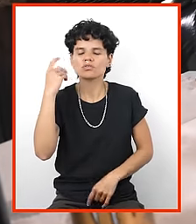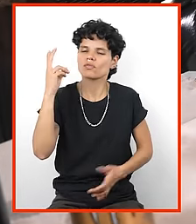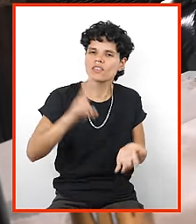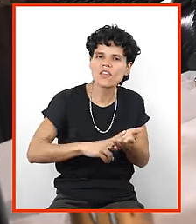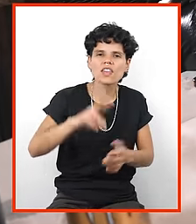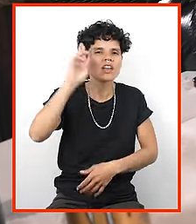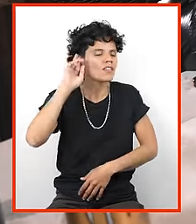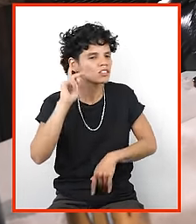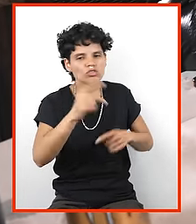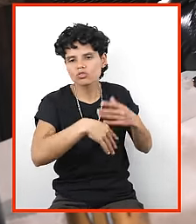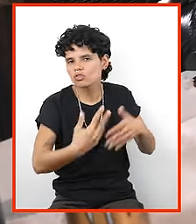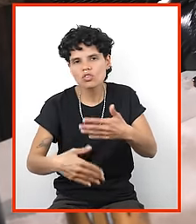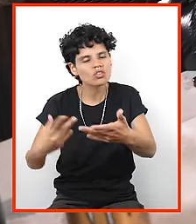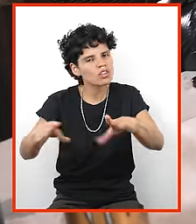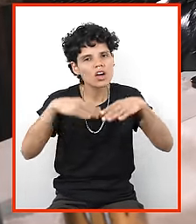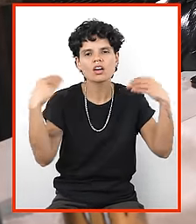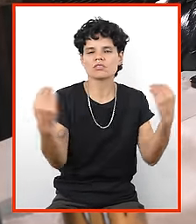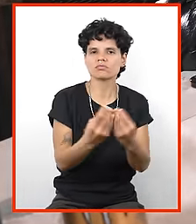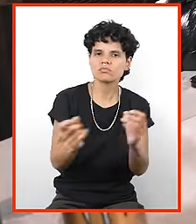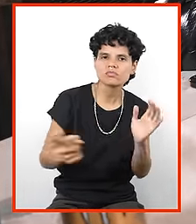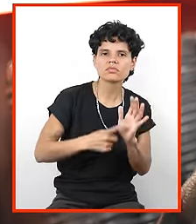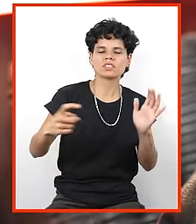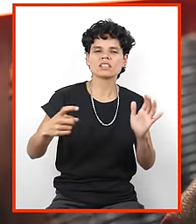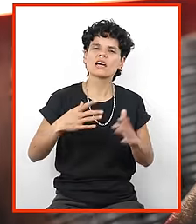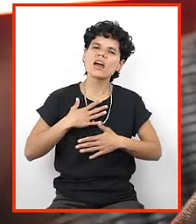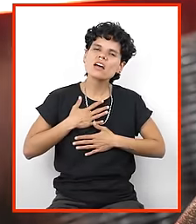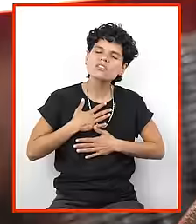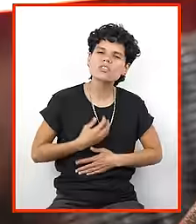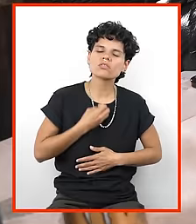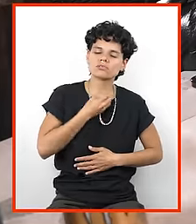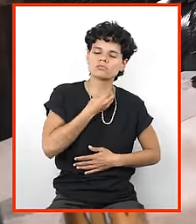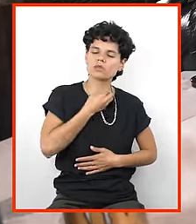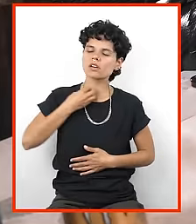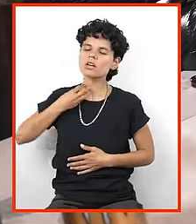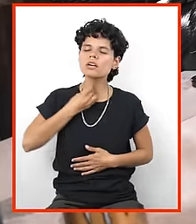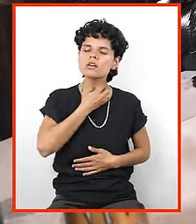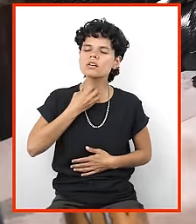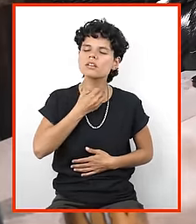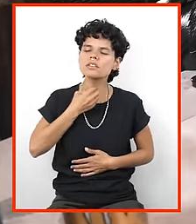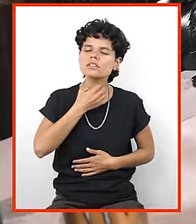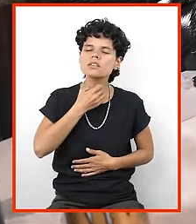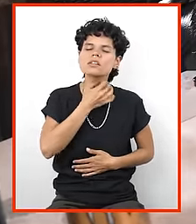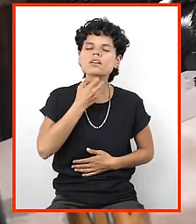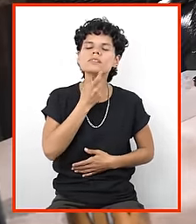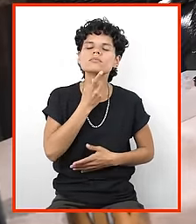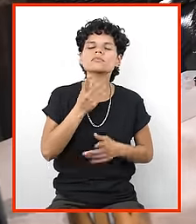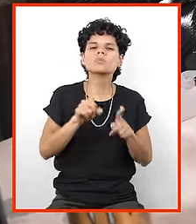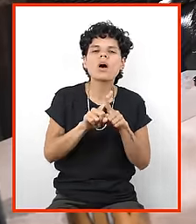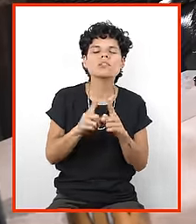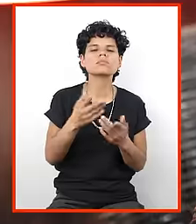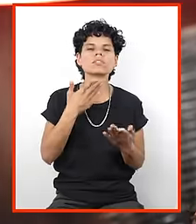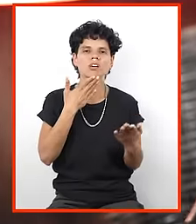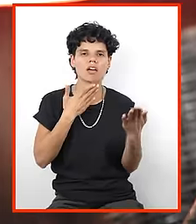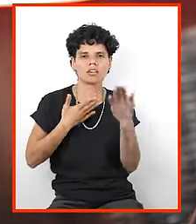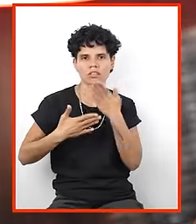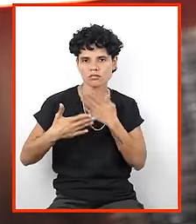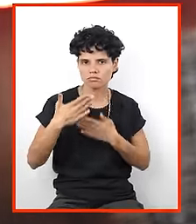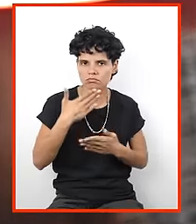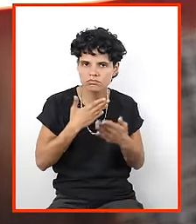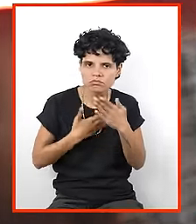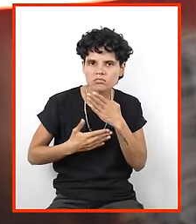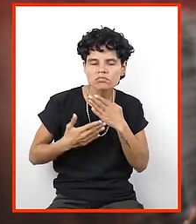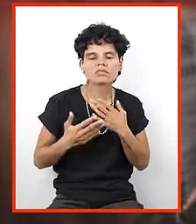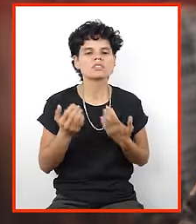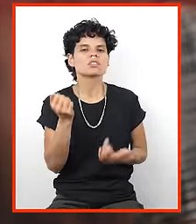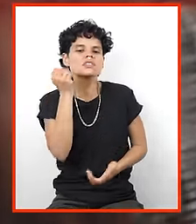que es un gran cariño que le puedo hacer a mi fisionomía. A tu fisionomía, a tu fisiología.